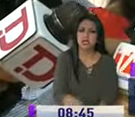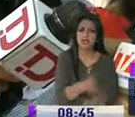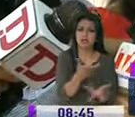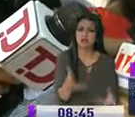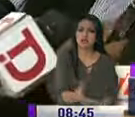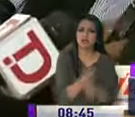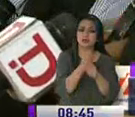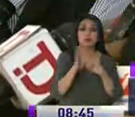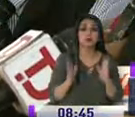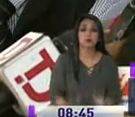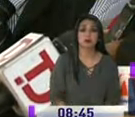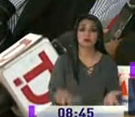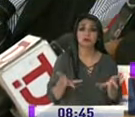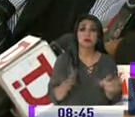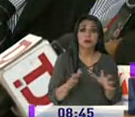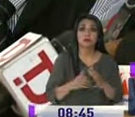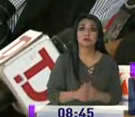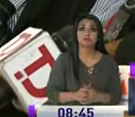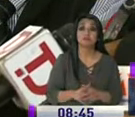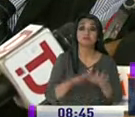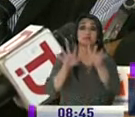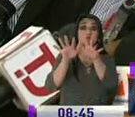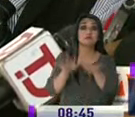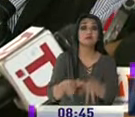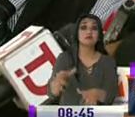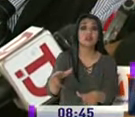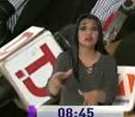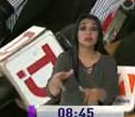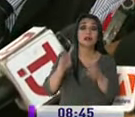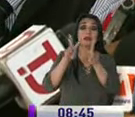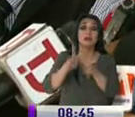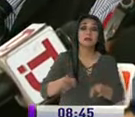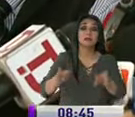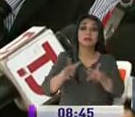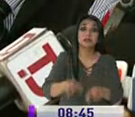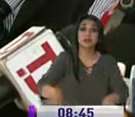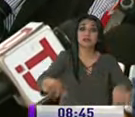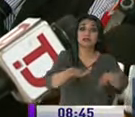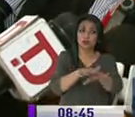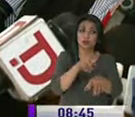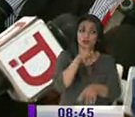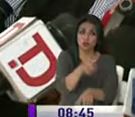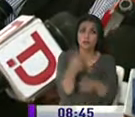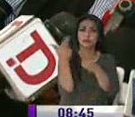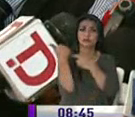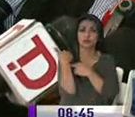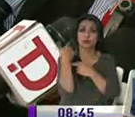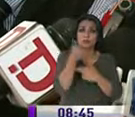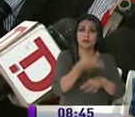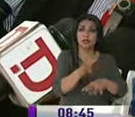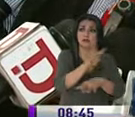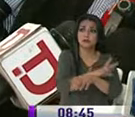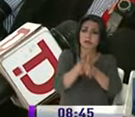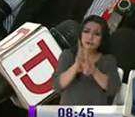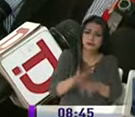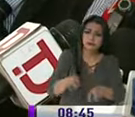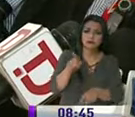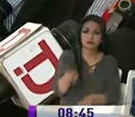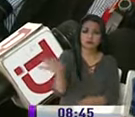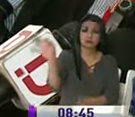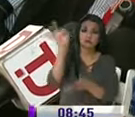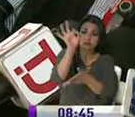permitirían el cometimiento de este ilícito. Las autoridades investigan el presunto delito de narcotráfico y lavado de activos que tendría como centro